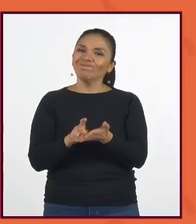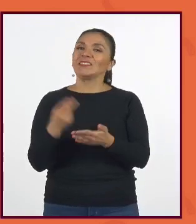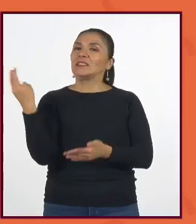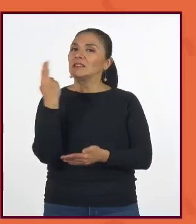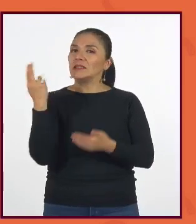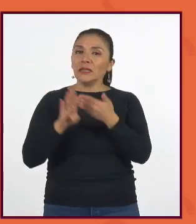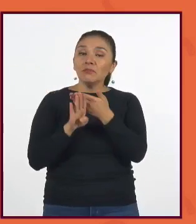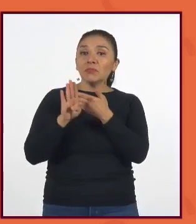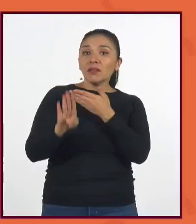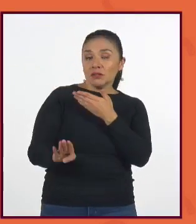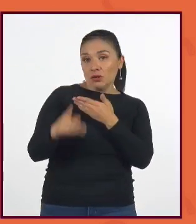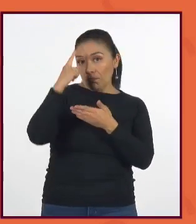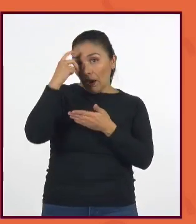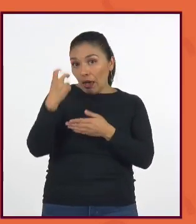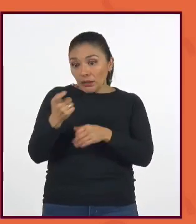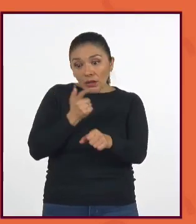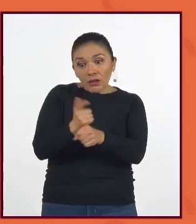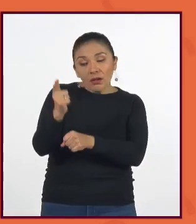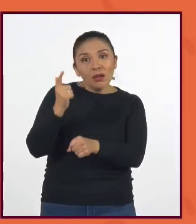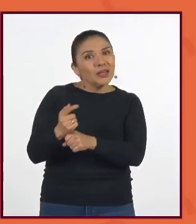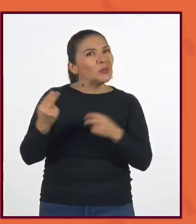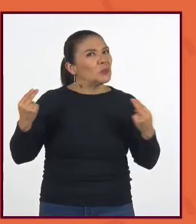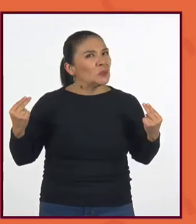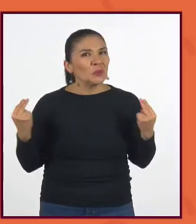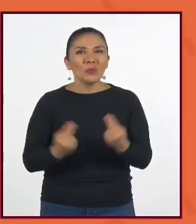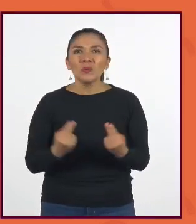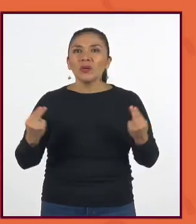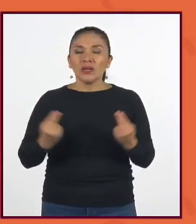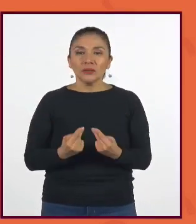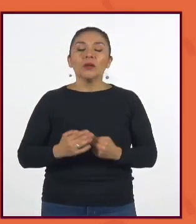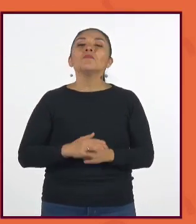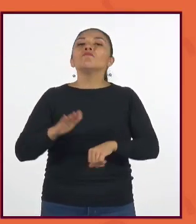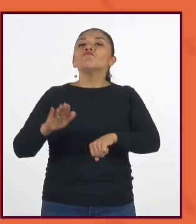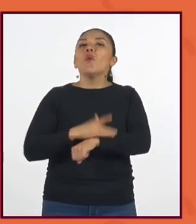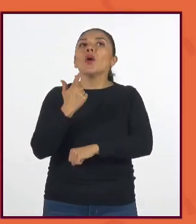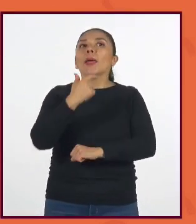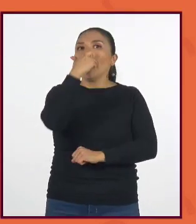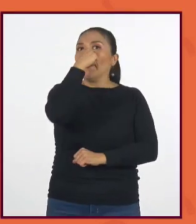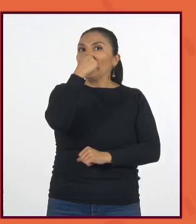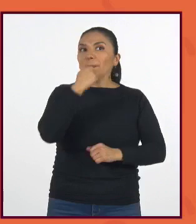del consumo y la detección es emergente, sobre todo porque